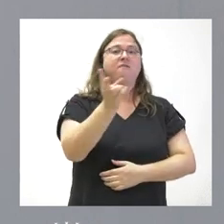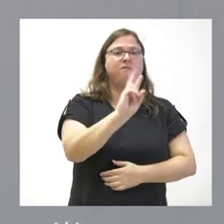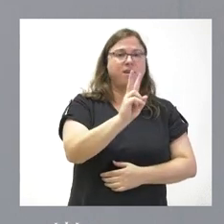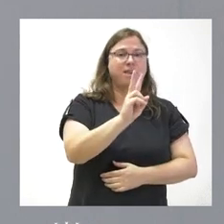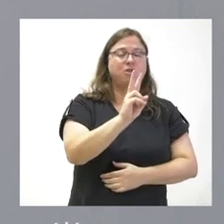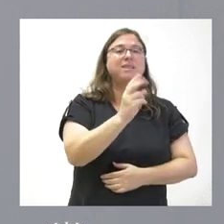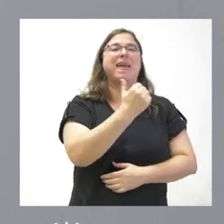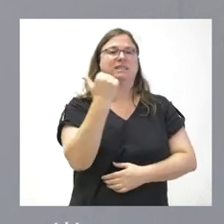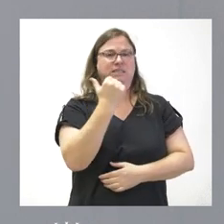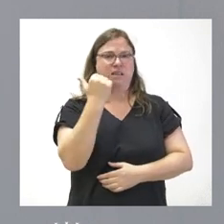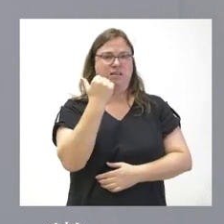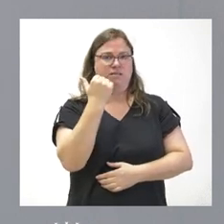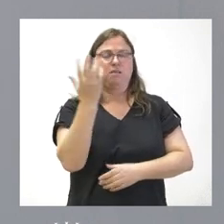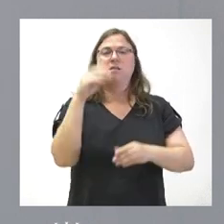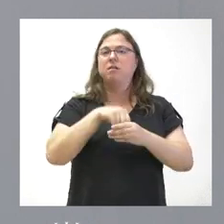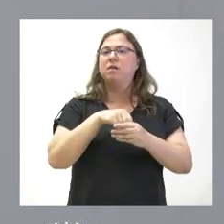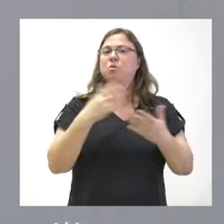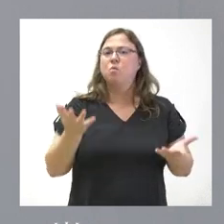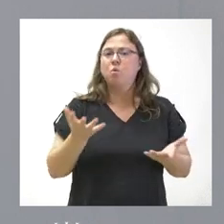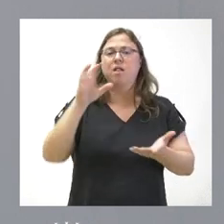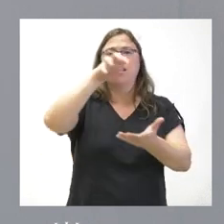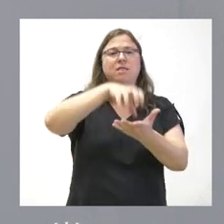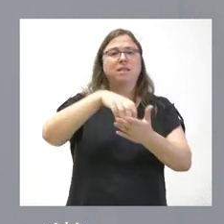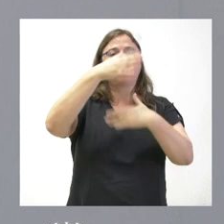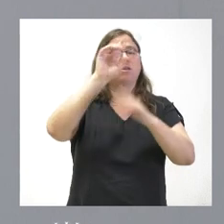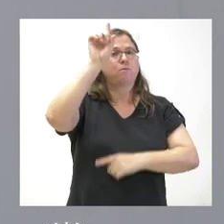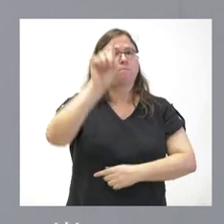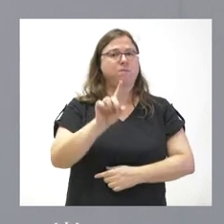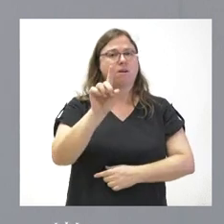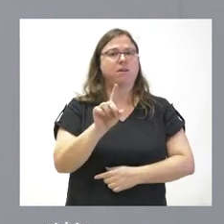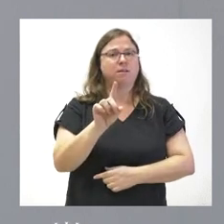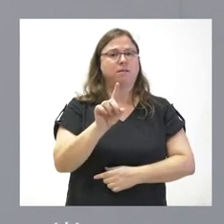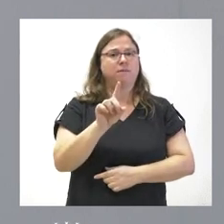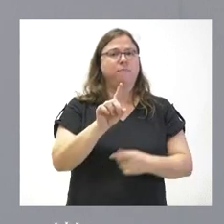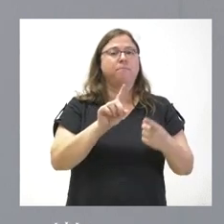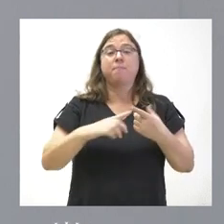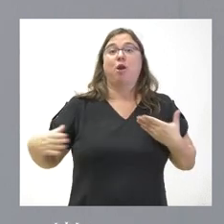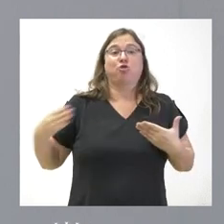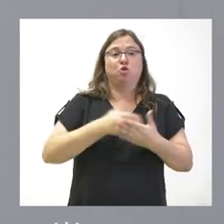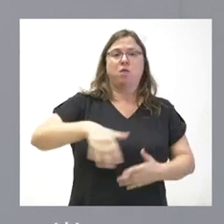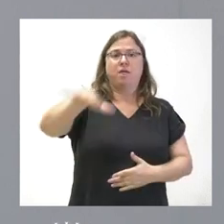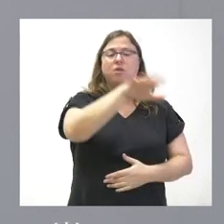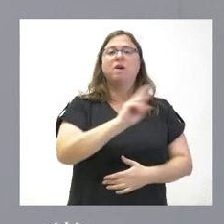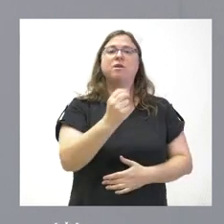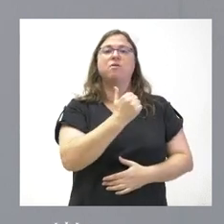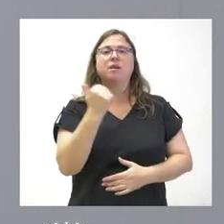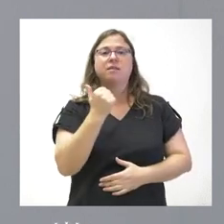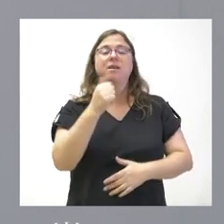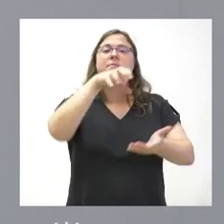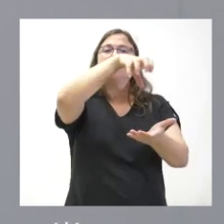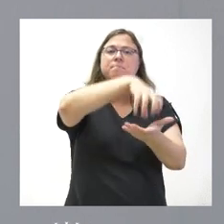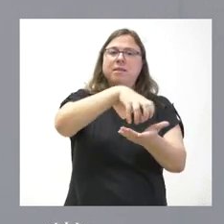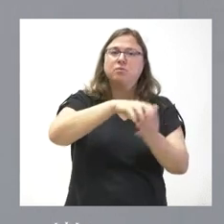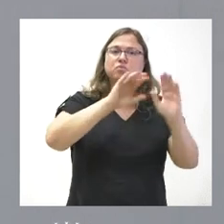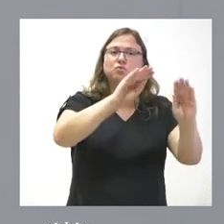este incluye los centros de atención primaria de todas estas zonas los consultorios locales y